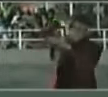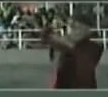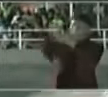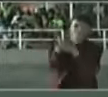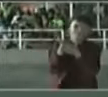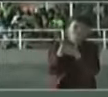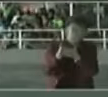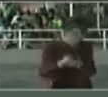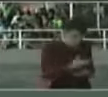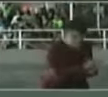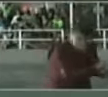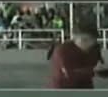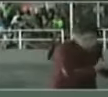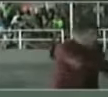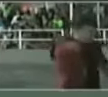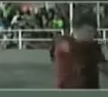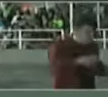para todos.